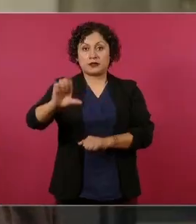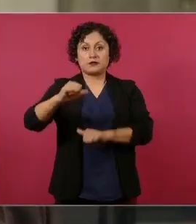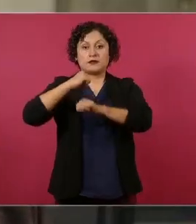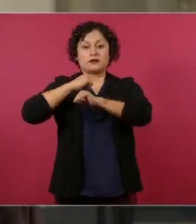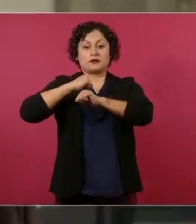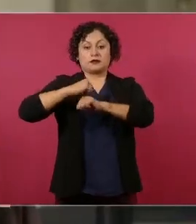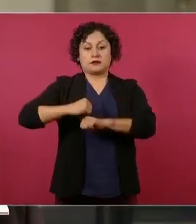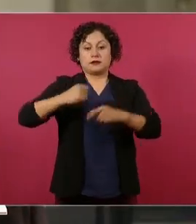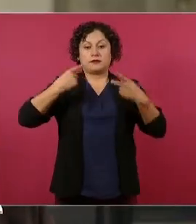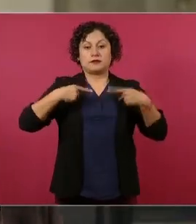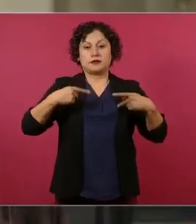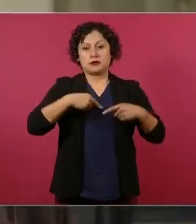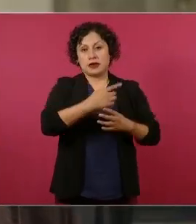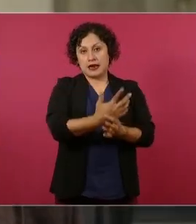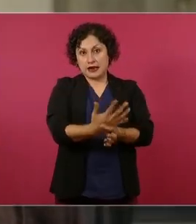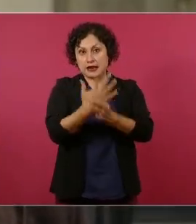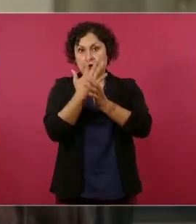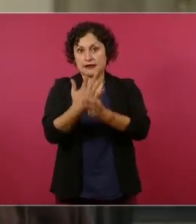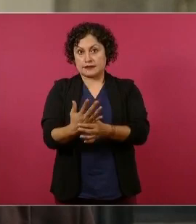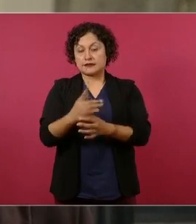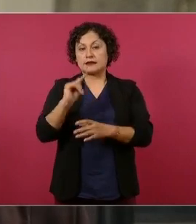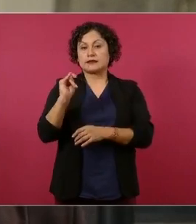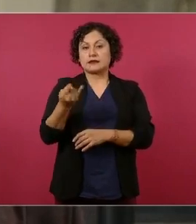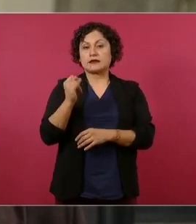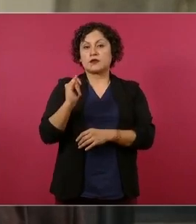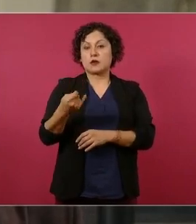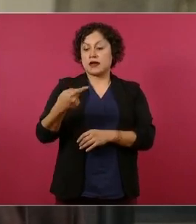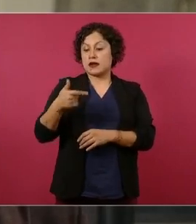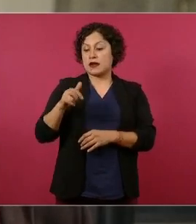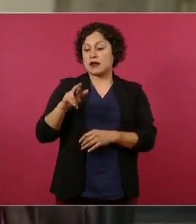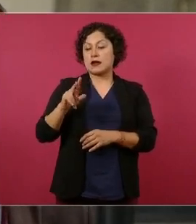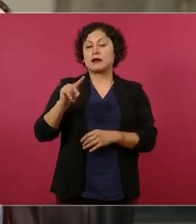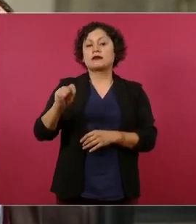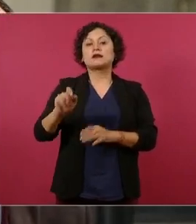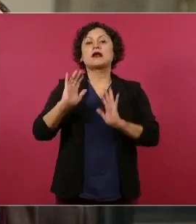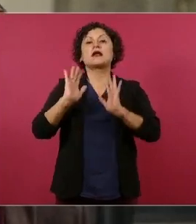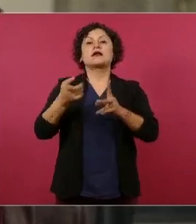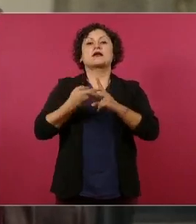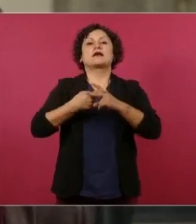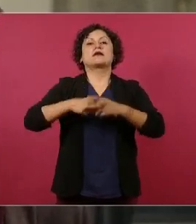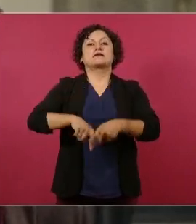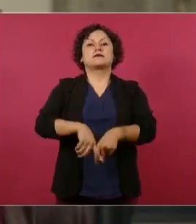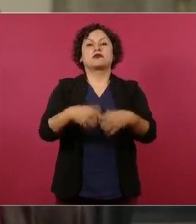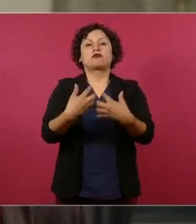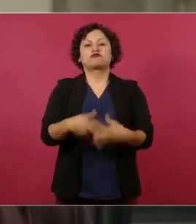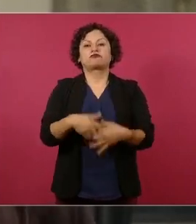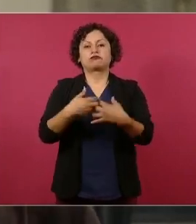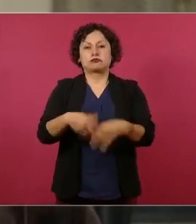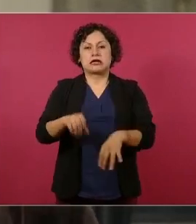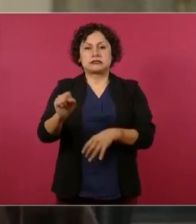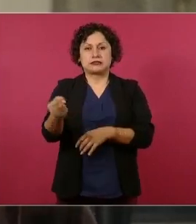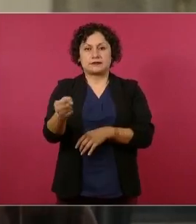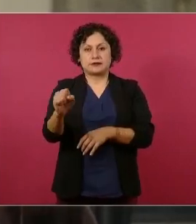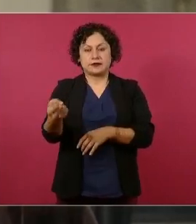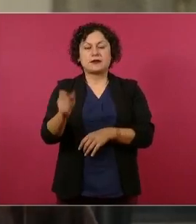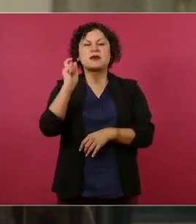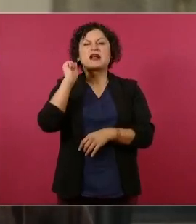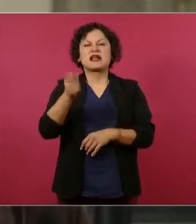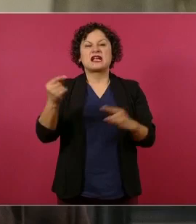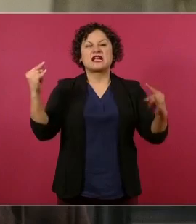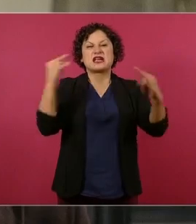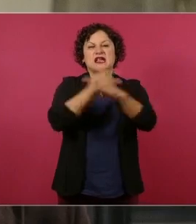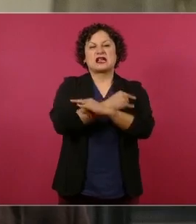de Otay 2 en Tijuana ya se pondría en marcha en septiembre, pero solo de norte a sur, es decir, los